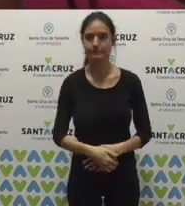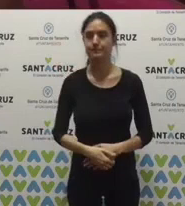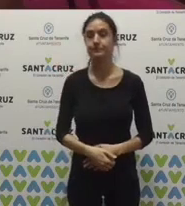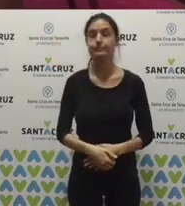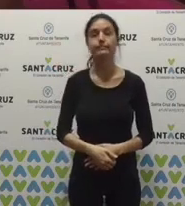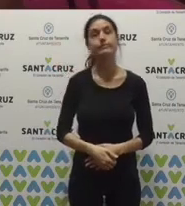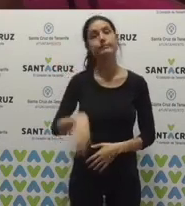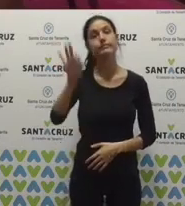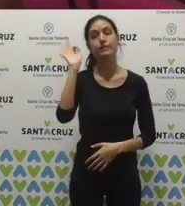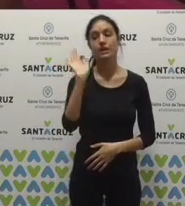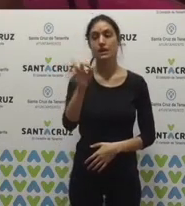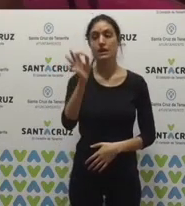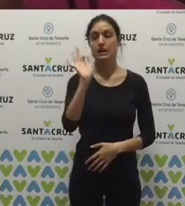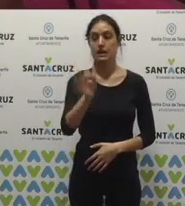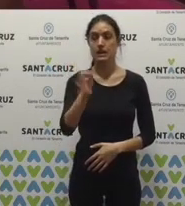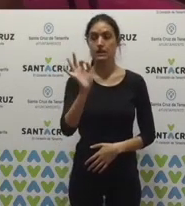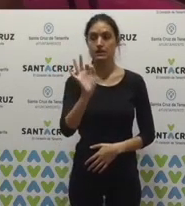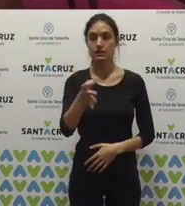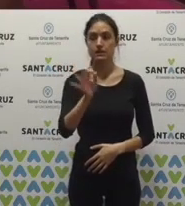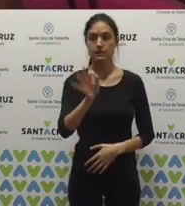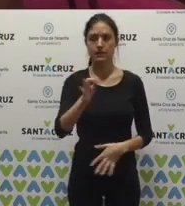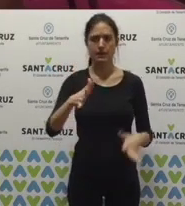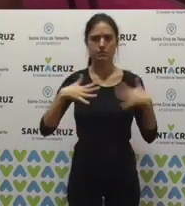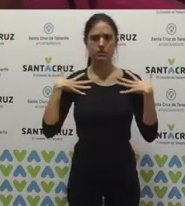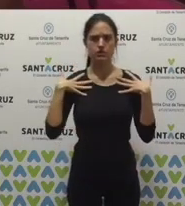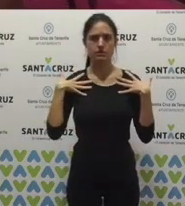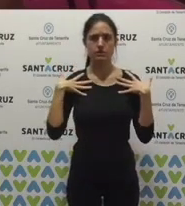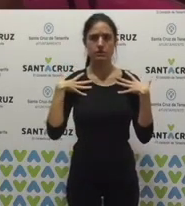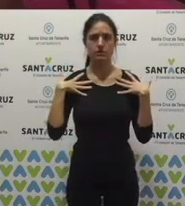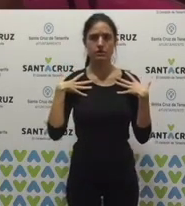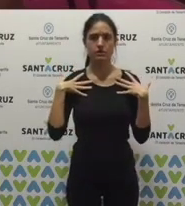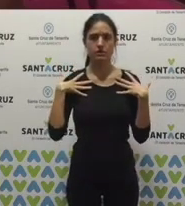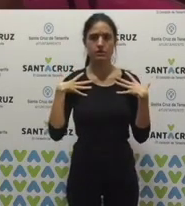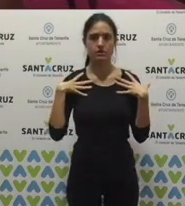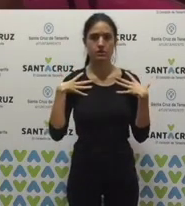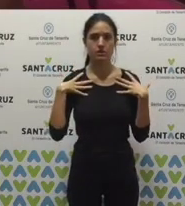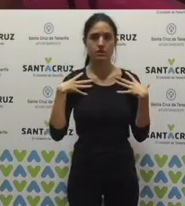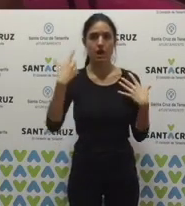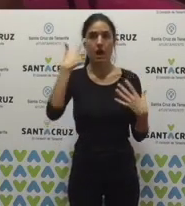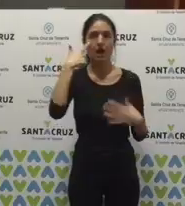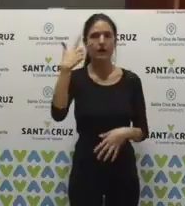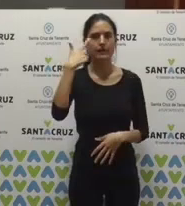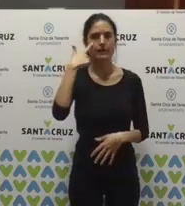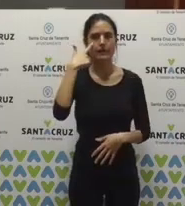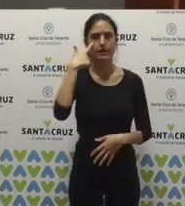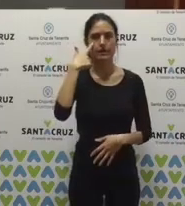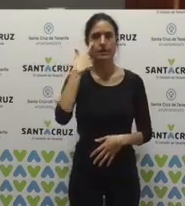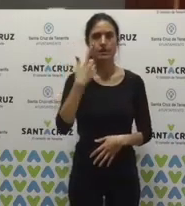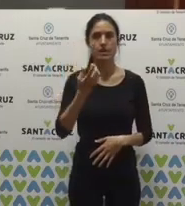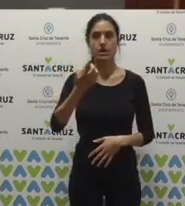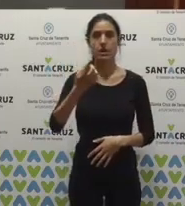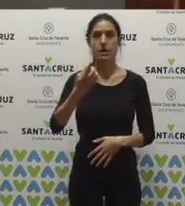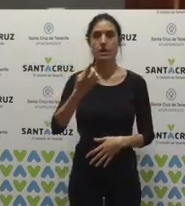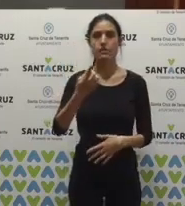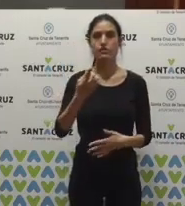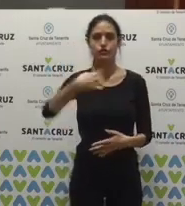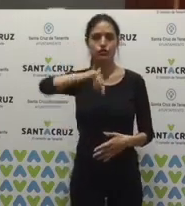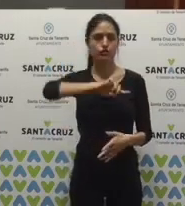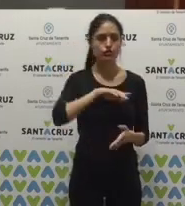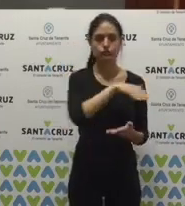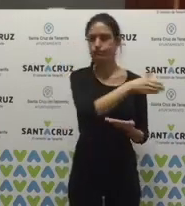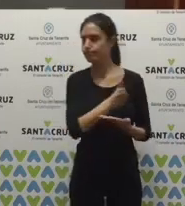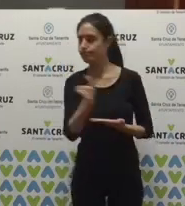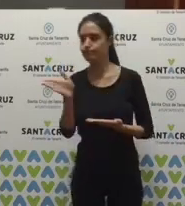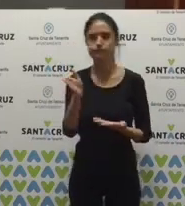la verdad que me sorprende los cambios de posición en función en que el lado de la bancada nos encontramos en cada momento recuerdo